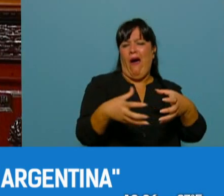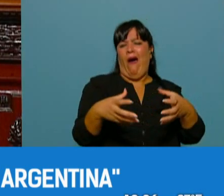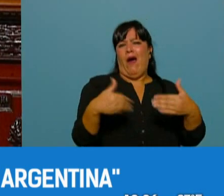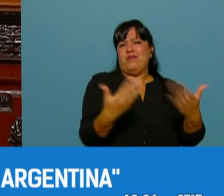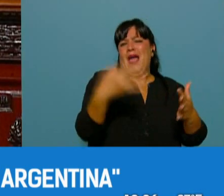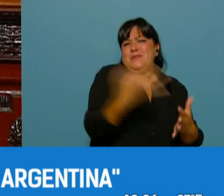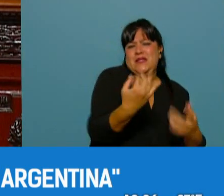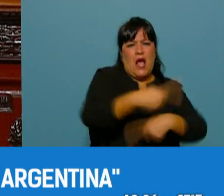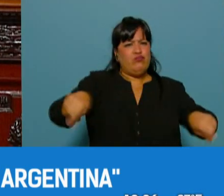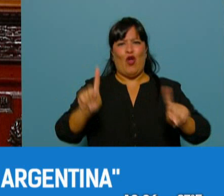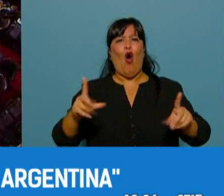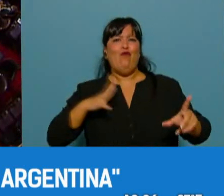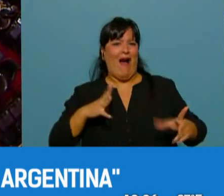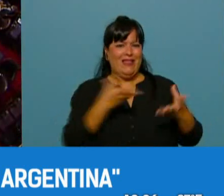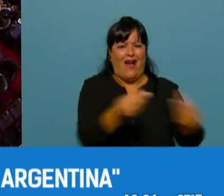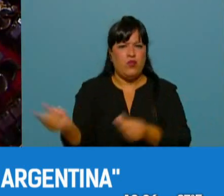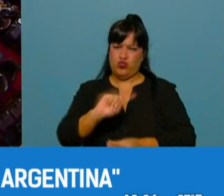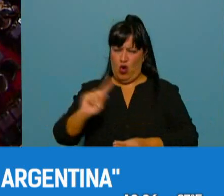solidaridad.